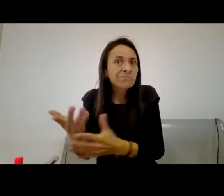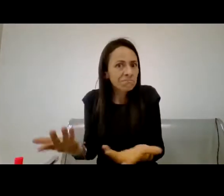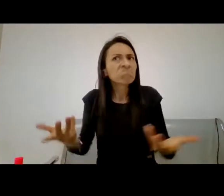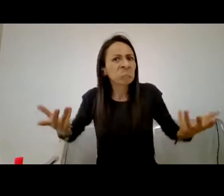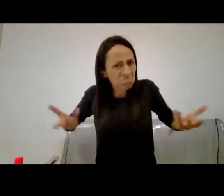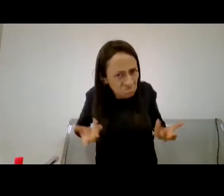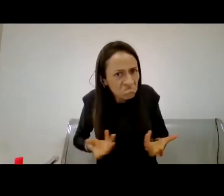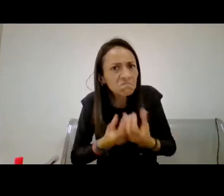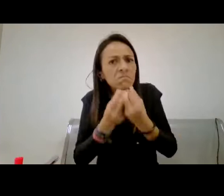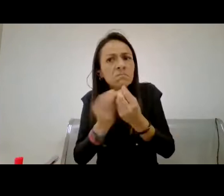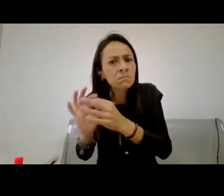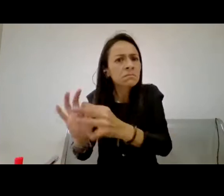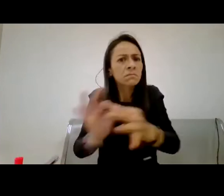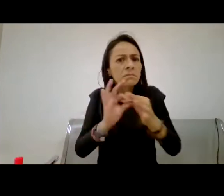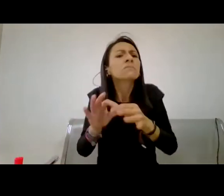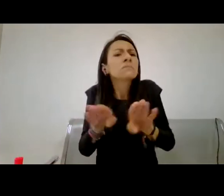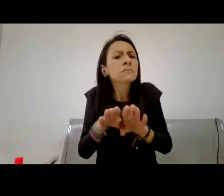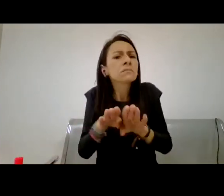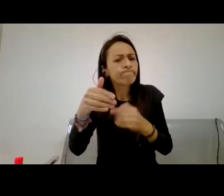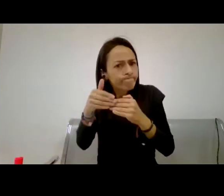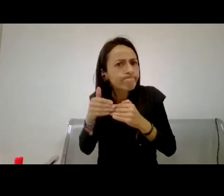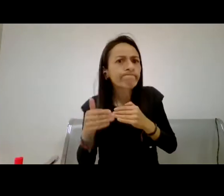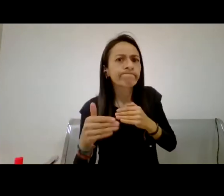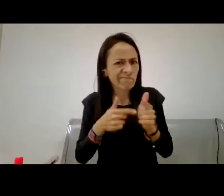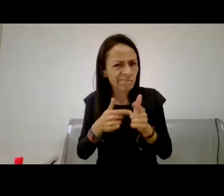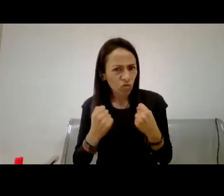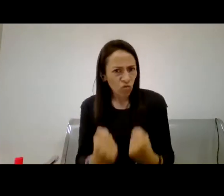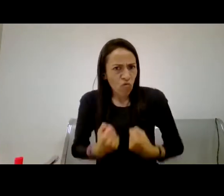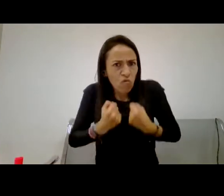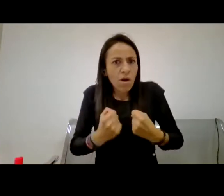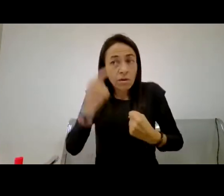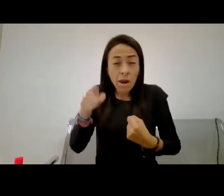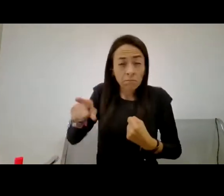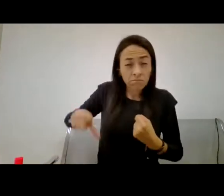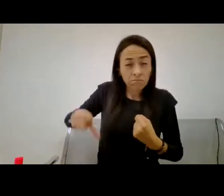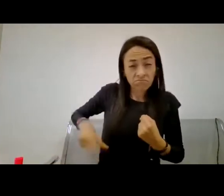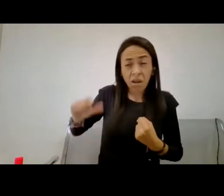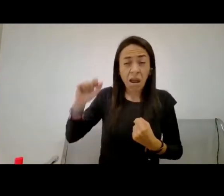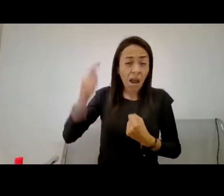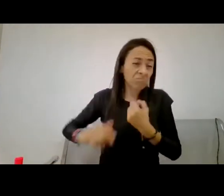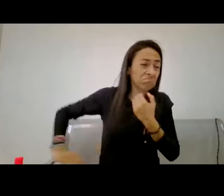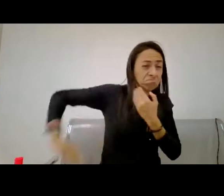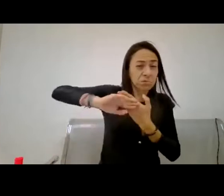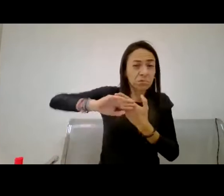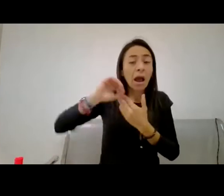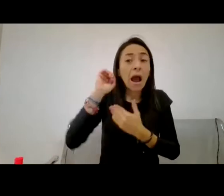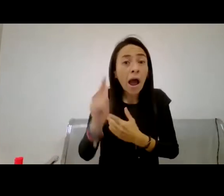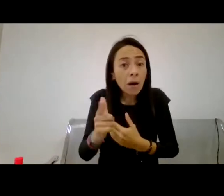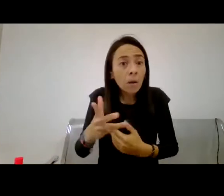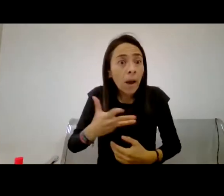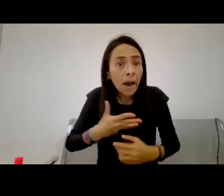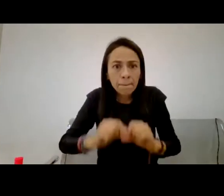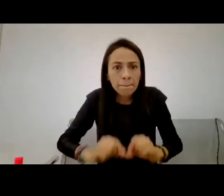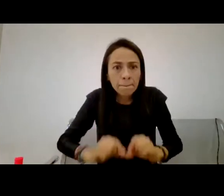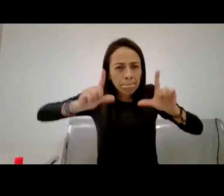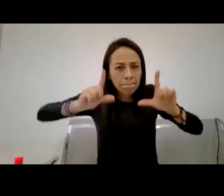para defendernos de todos los ataques gubernamentales, si hay alguna plataforma pública nacional,